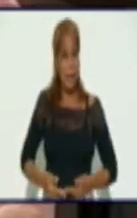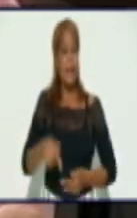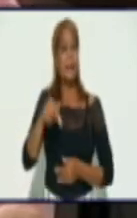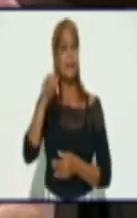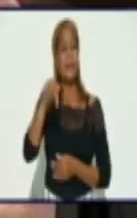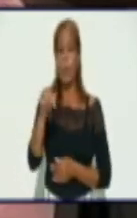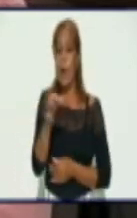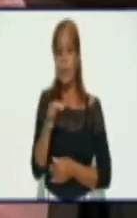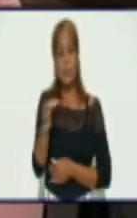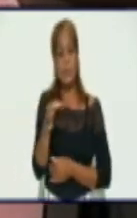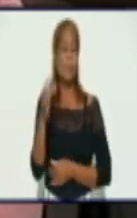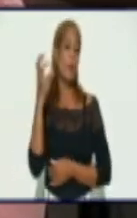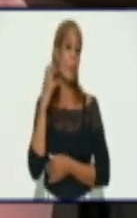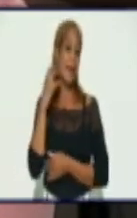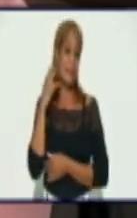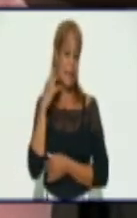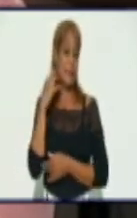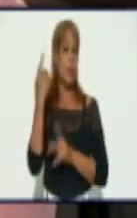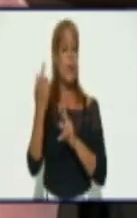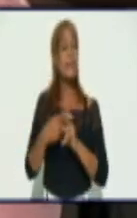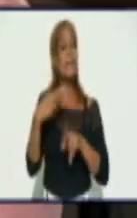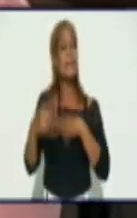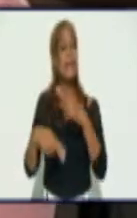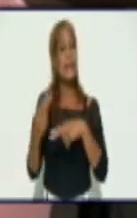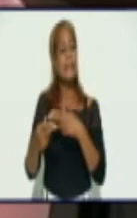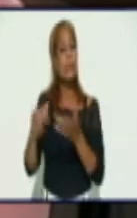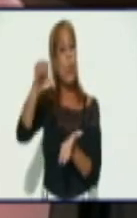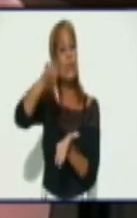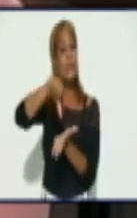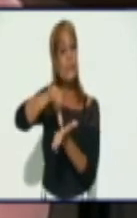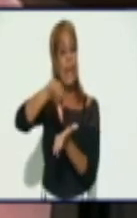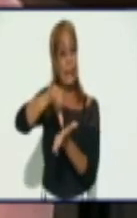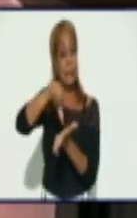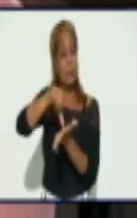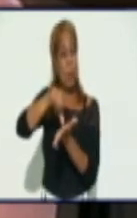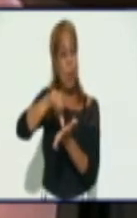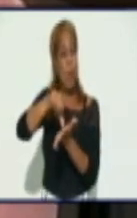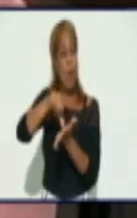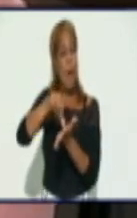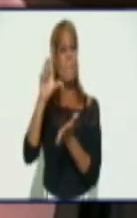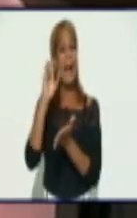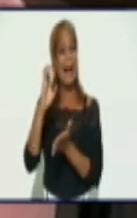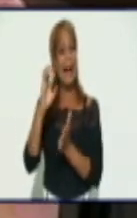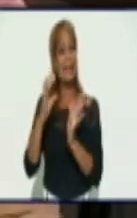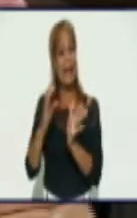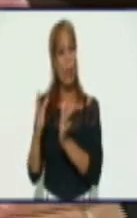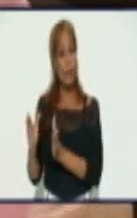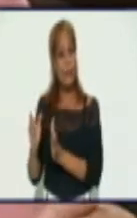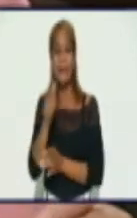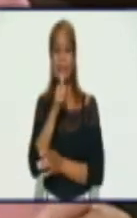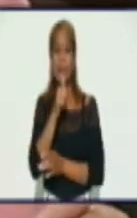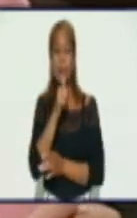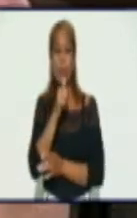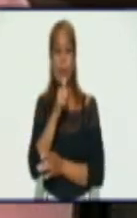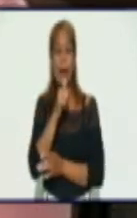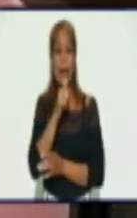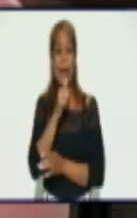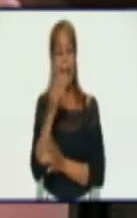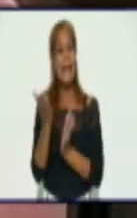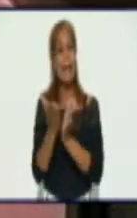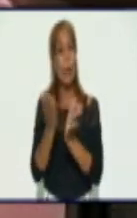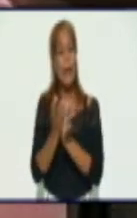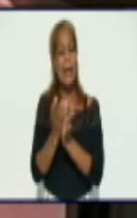de Manzanillo. Y se habilitó un centro para la categoría de sospechoso en la Facultad de Ciencias Médicas de Manzanillo